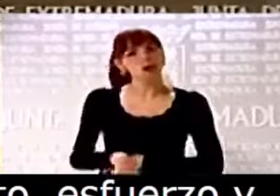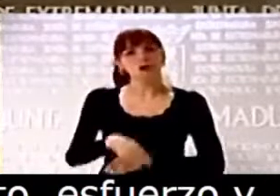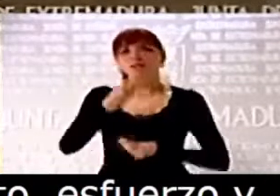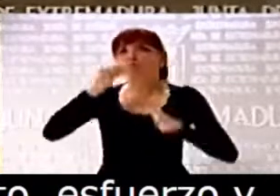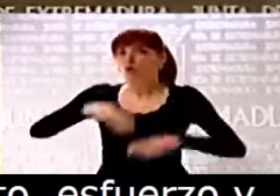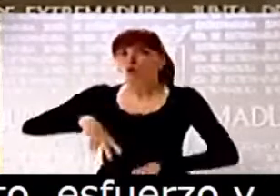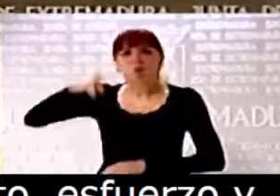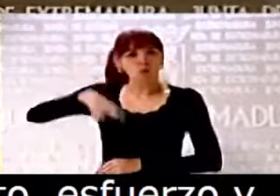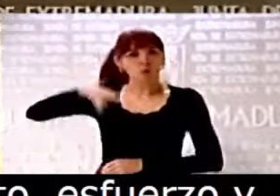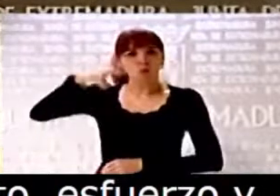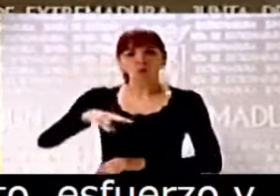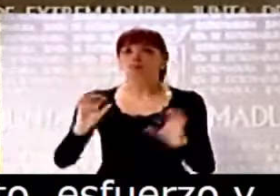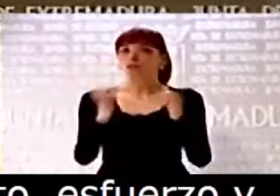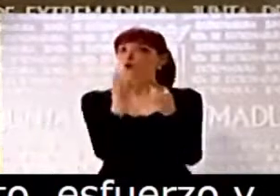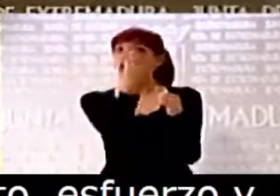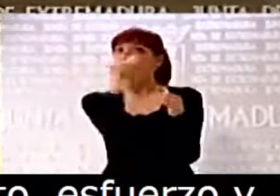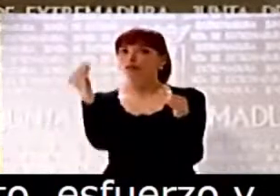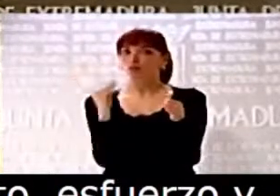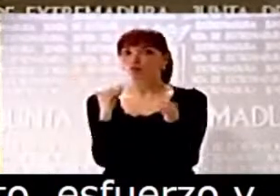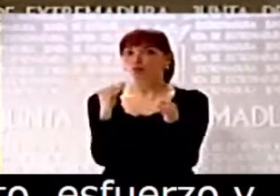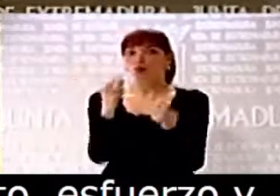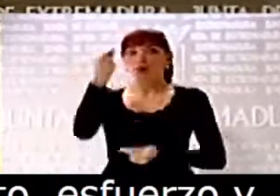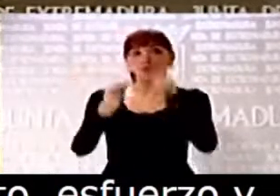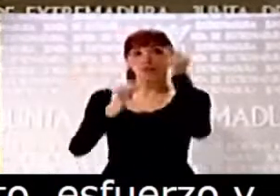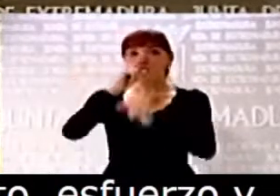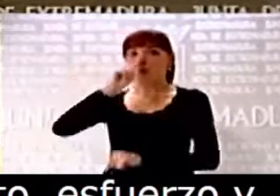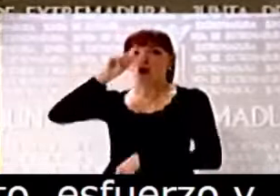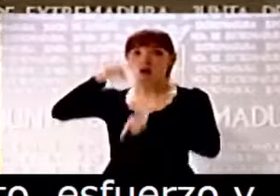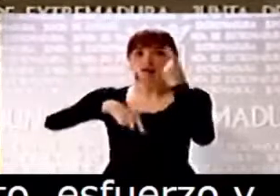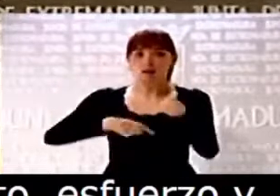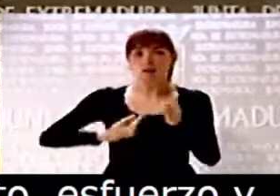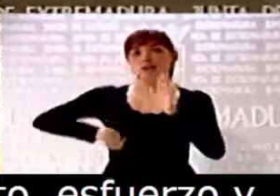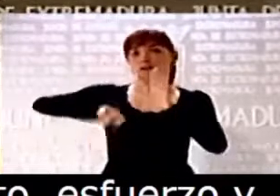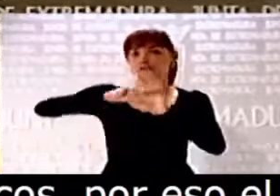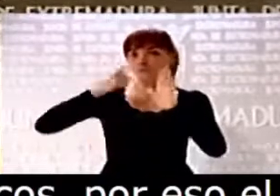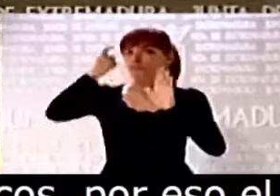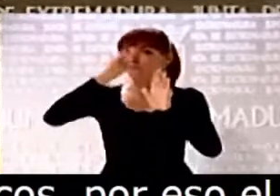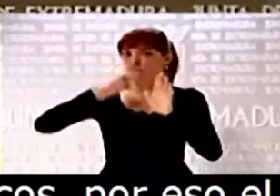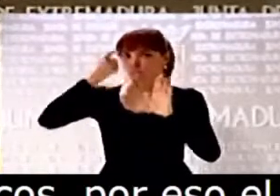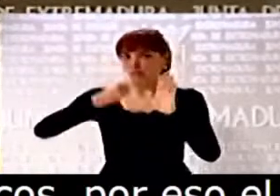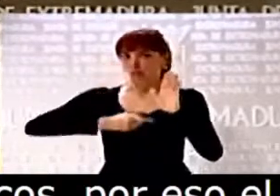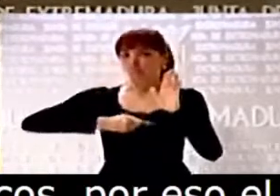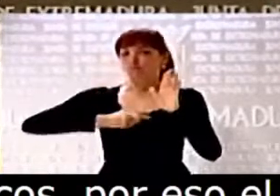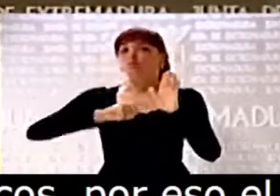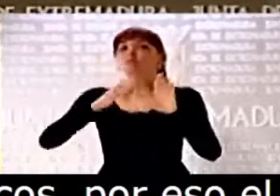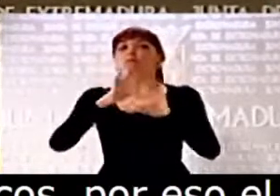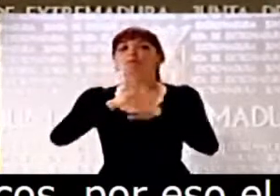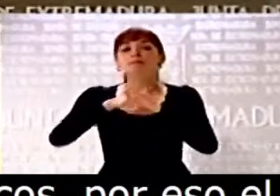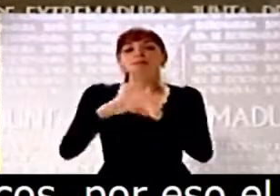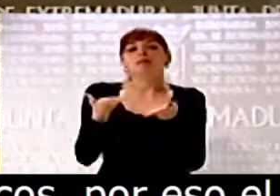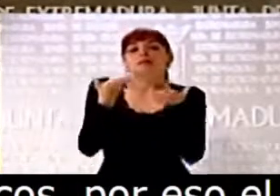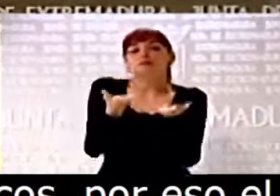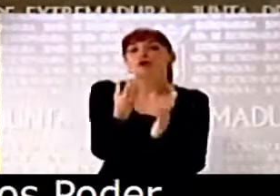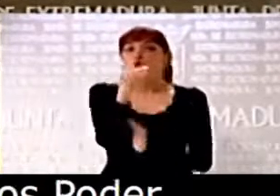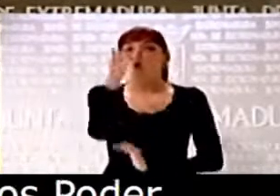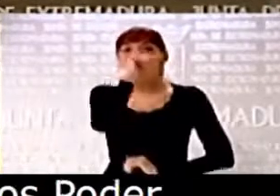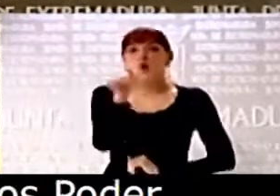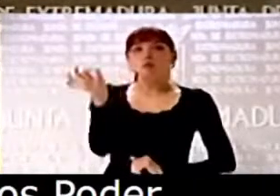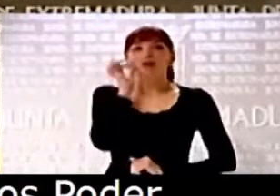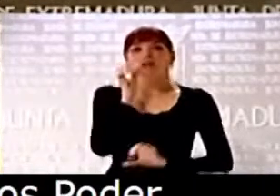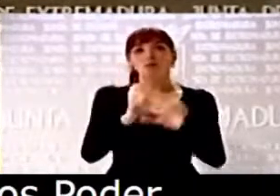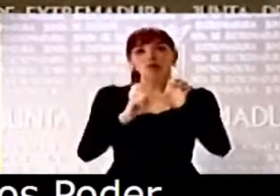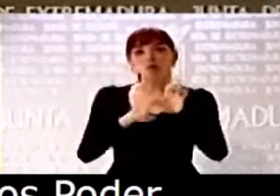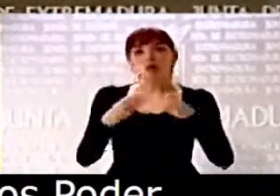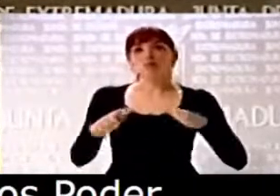en juventud en los próximos presupuestos generales del Estado, que tiene que contribuir a mejorar la vida de los y las jóvenes